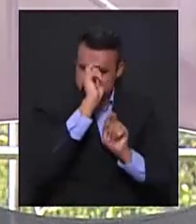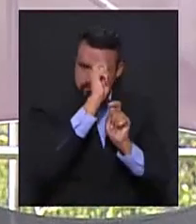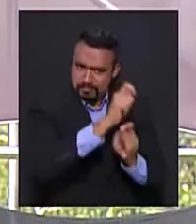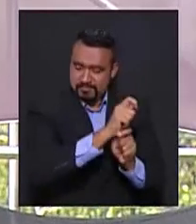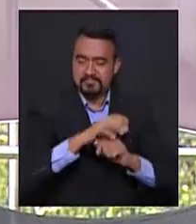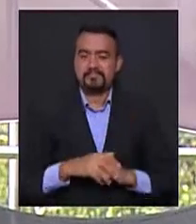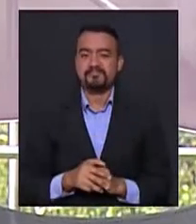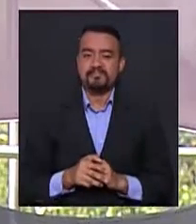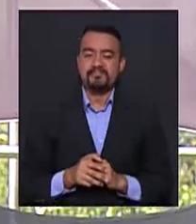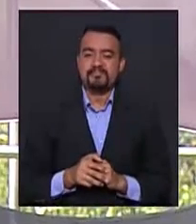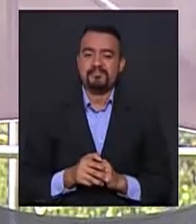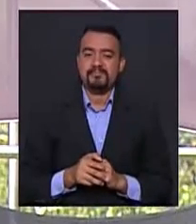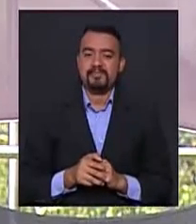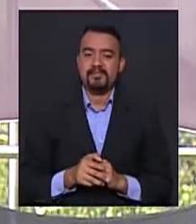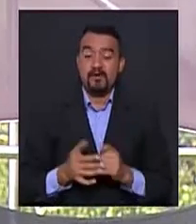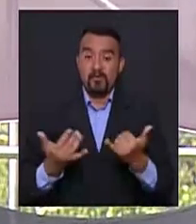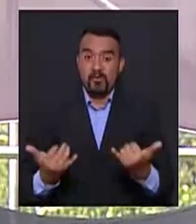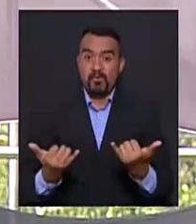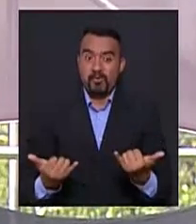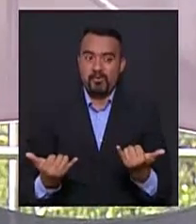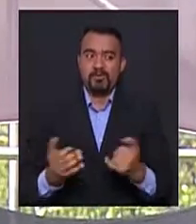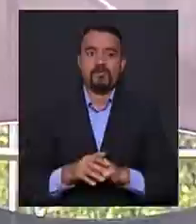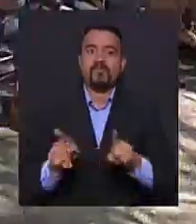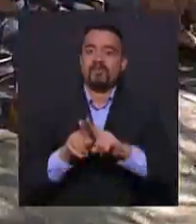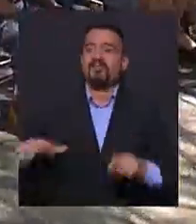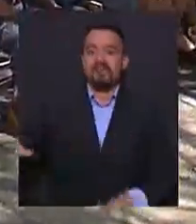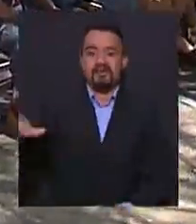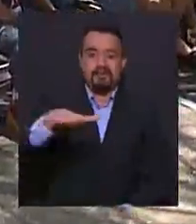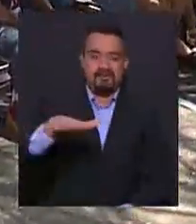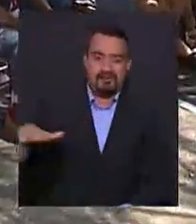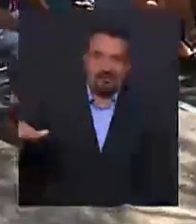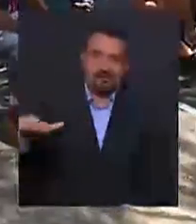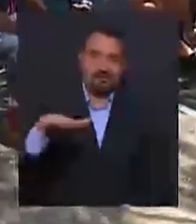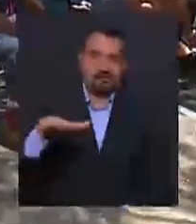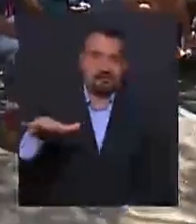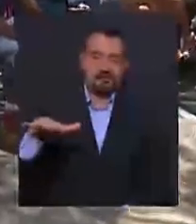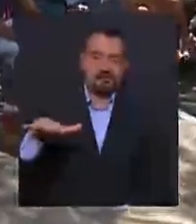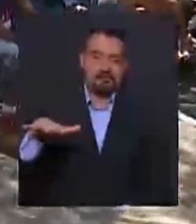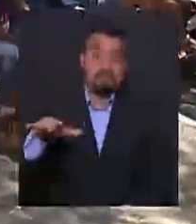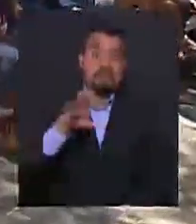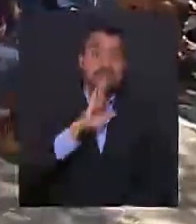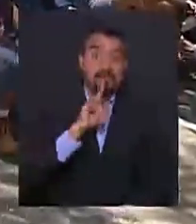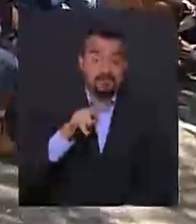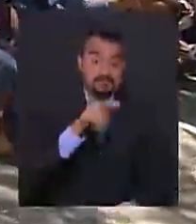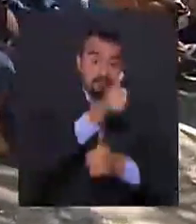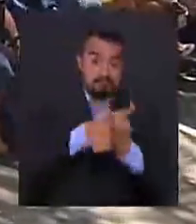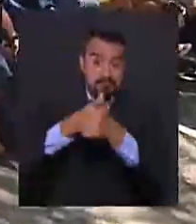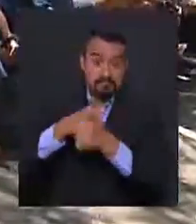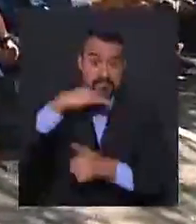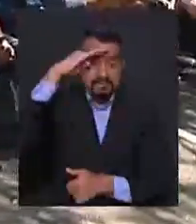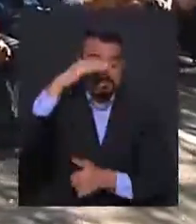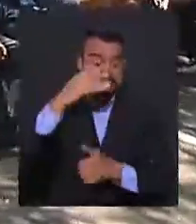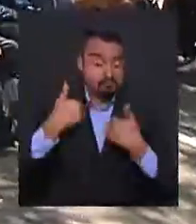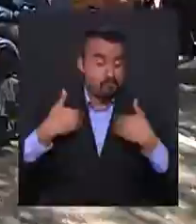memorial nace hoy. Será un espacio físico que nos debemos como ciudad. En